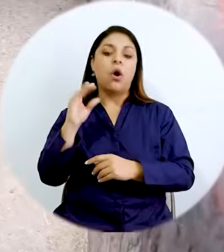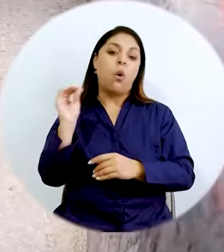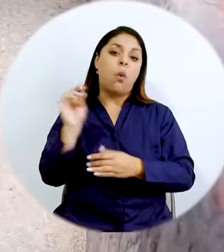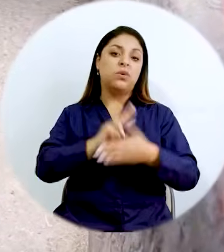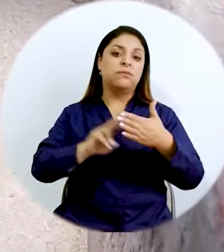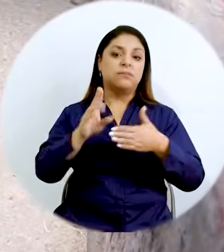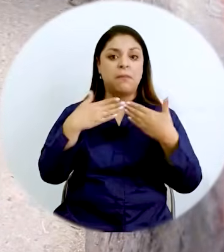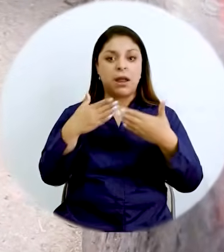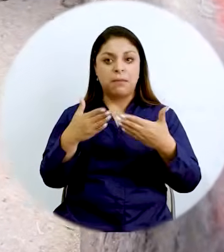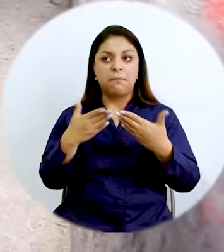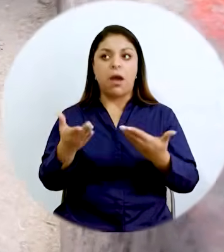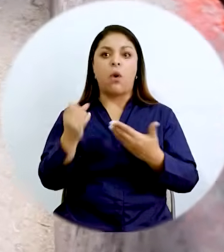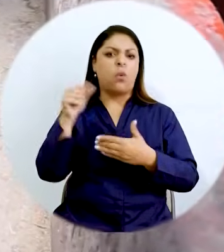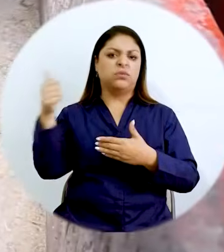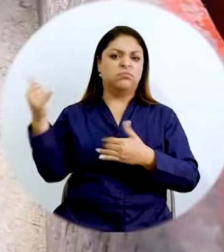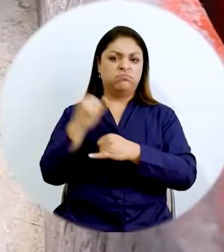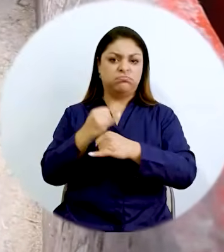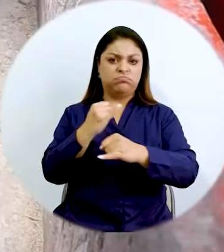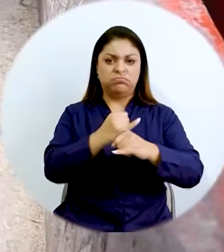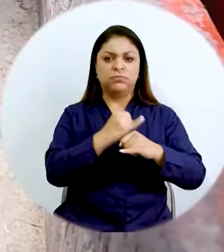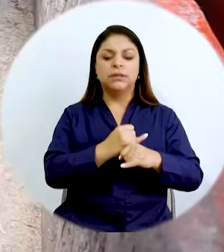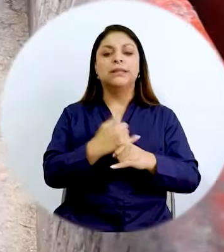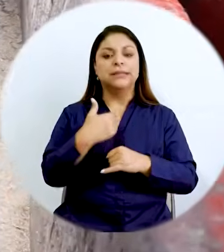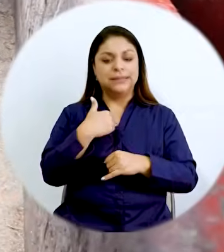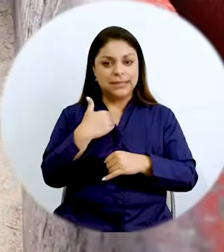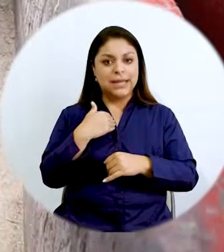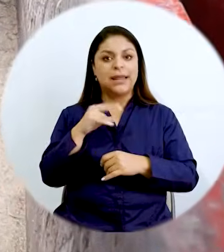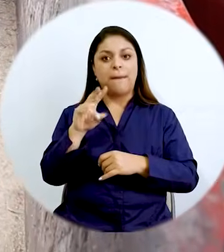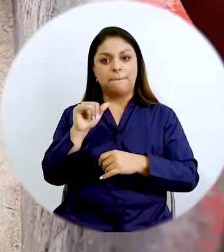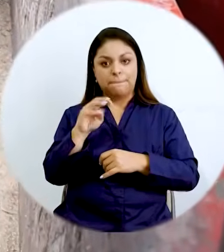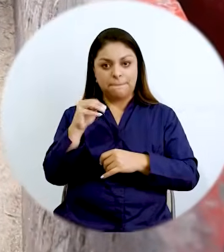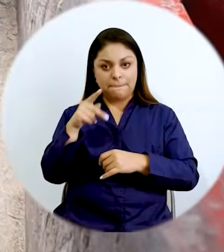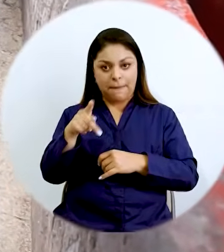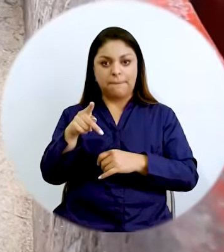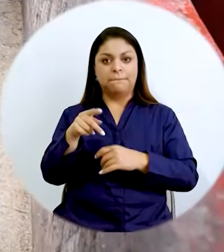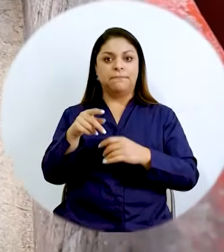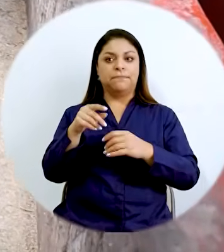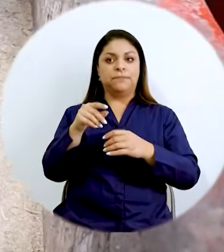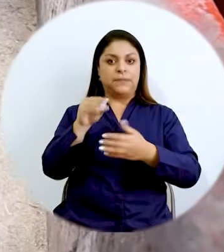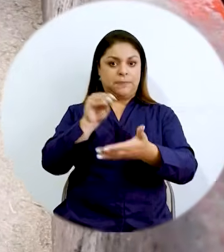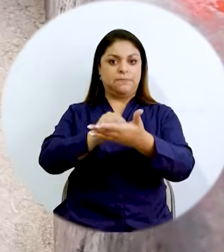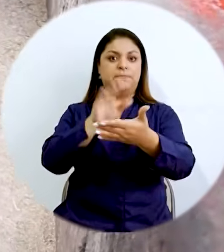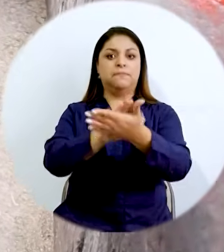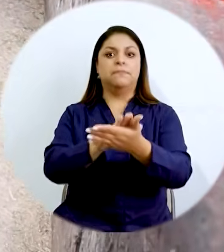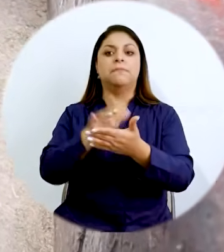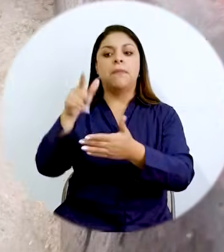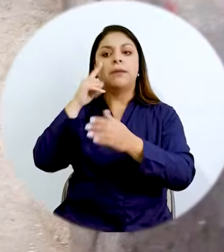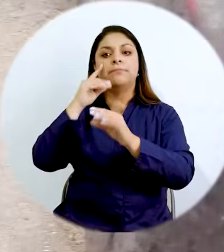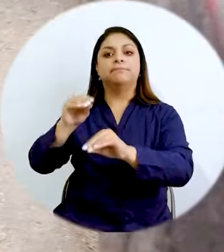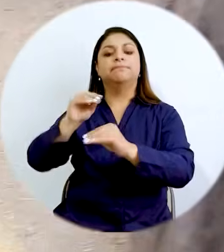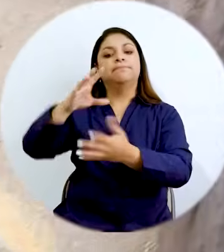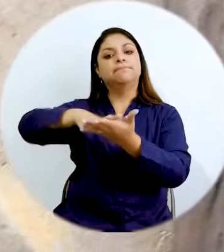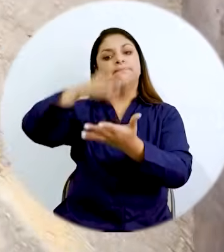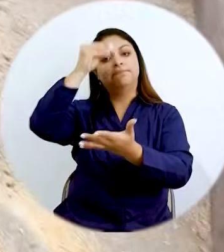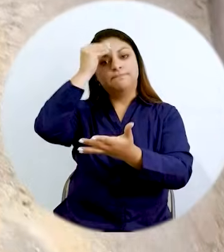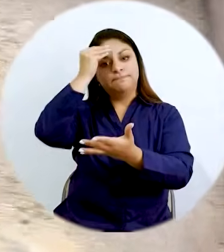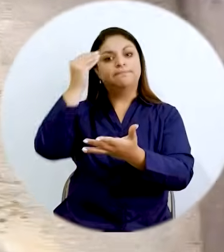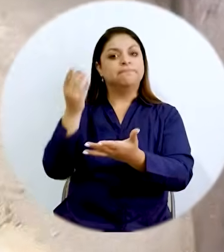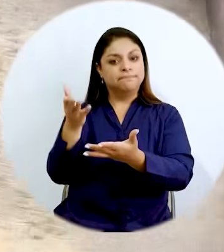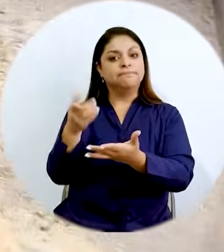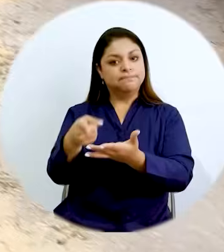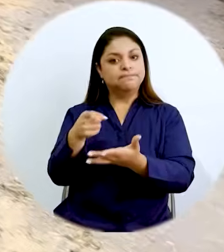de Panamá o algunas otras instituciones que tienen el BAMP, la UNAM, en su estación experimental en